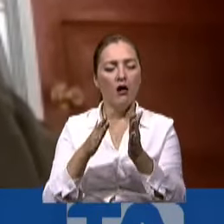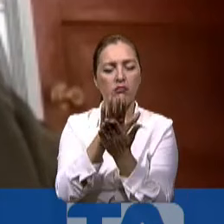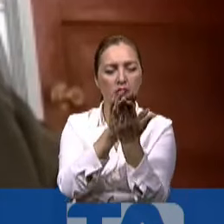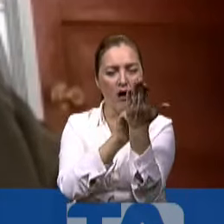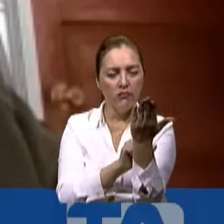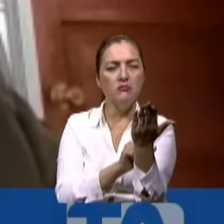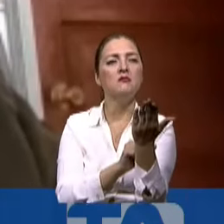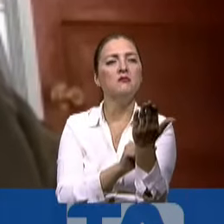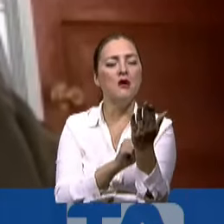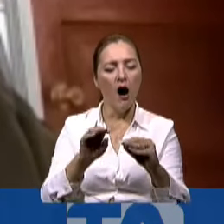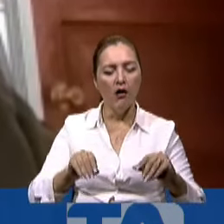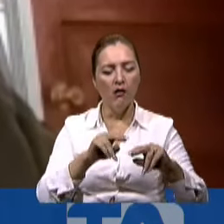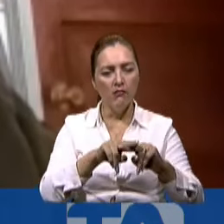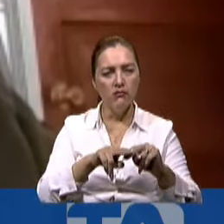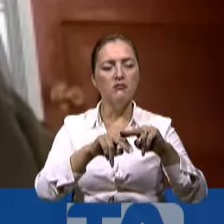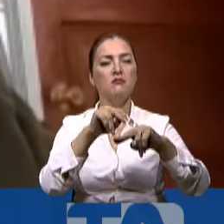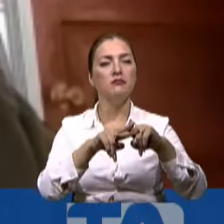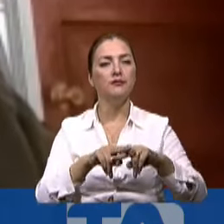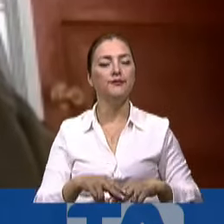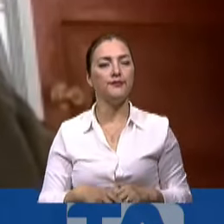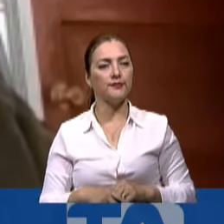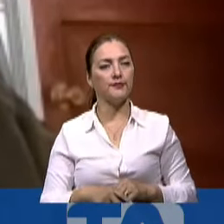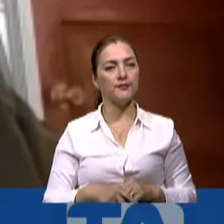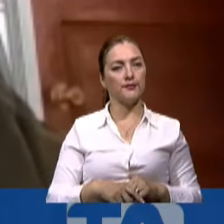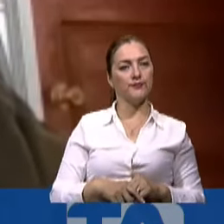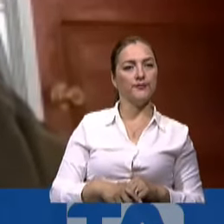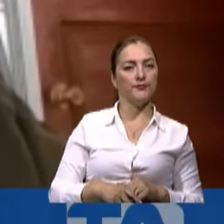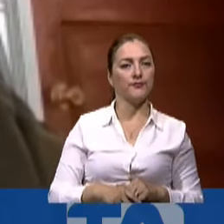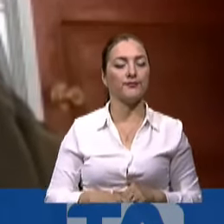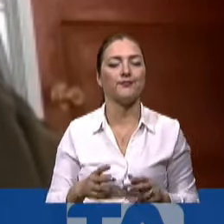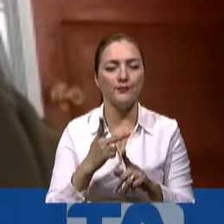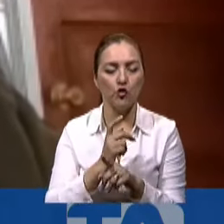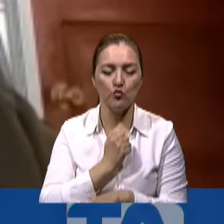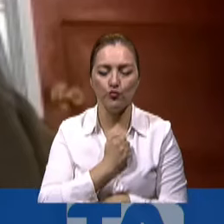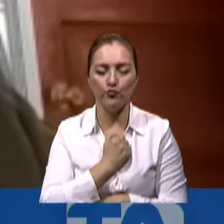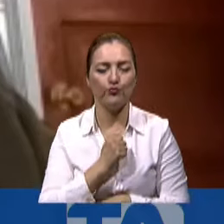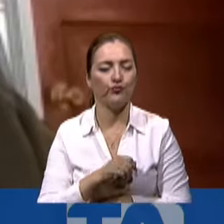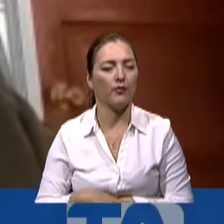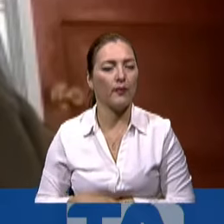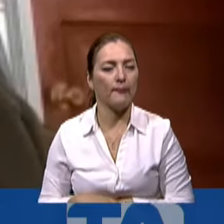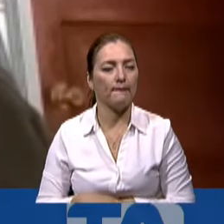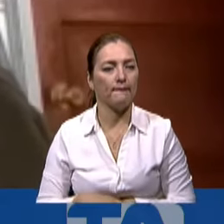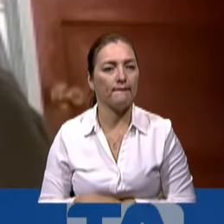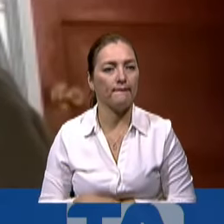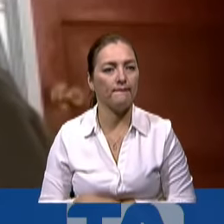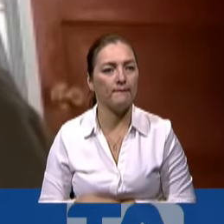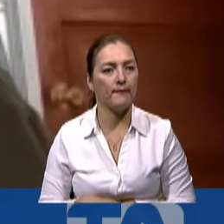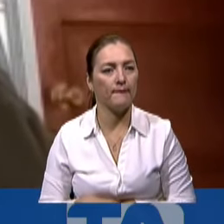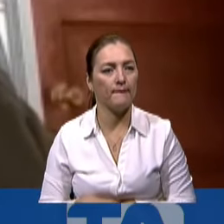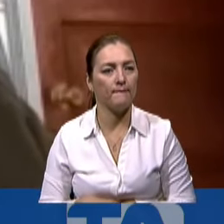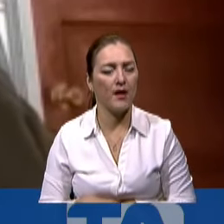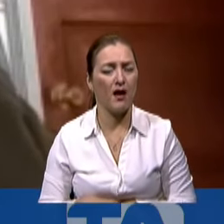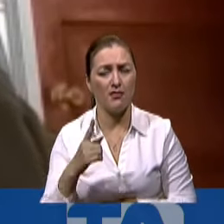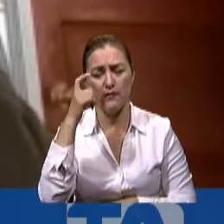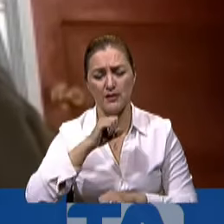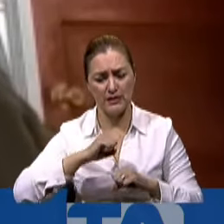proyecto en un predio en el que uno tenga esta protección patrimonial, resulta no solamente muy complejo en